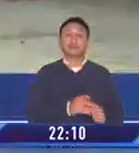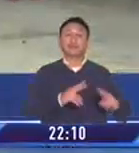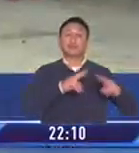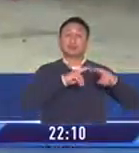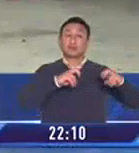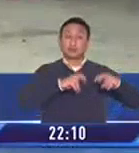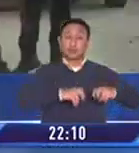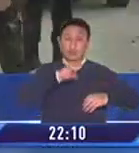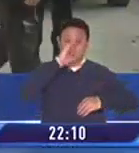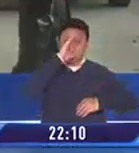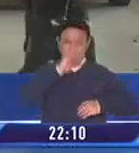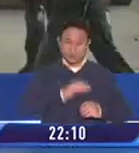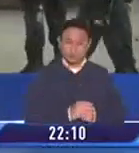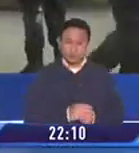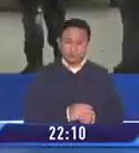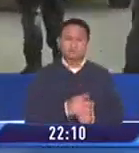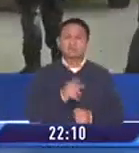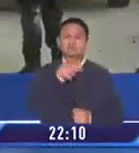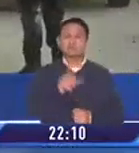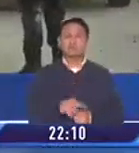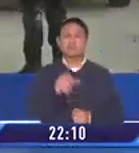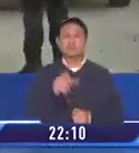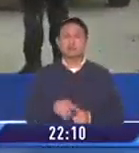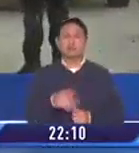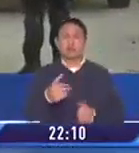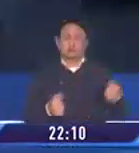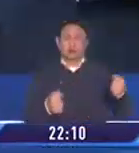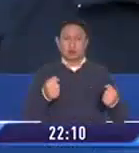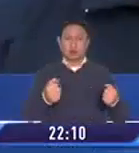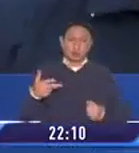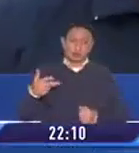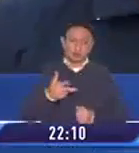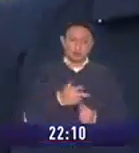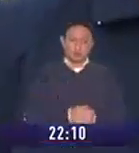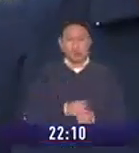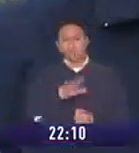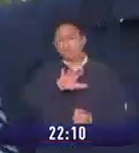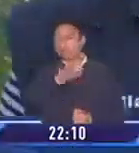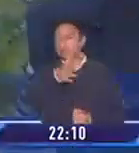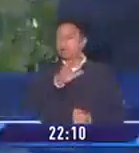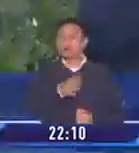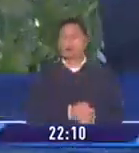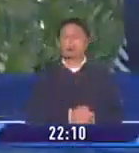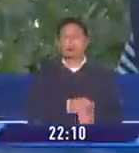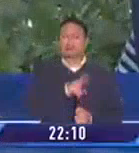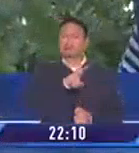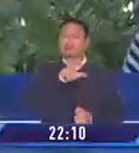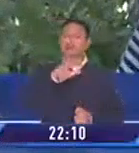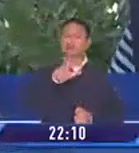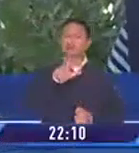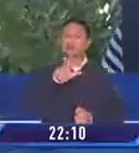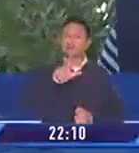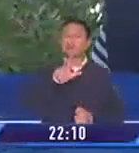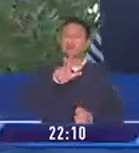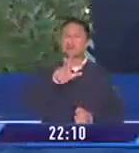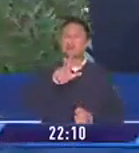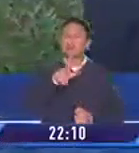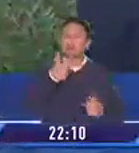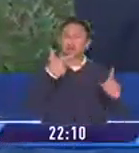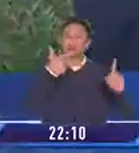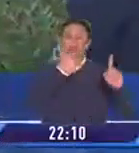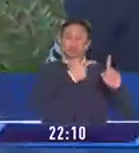investigaciones preliminares, los victimarios se movilizaban en un vehículo. Aproximadamente unos 23